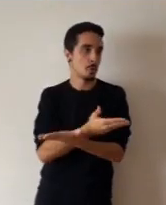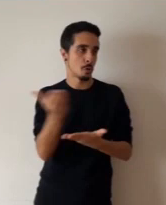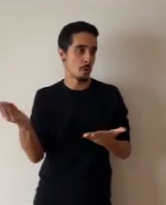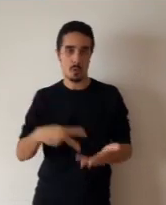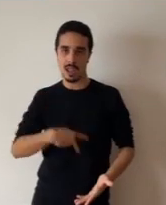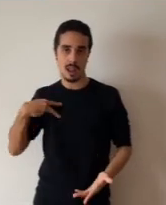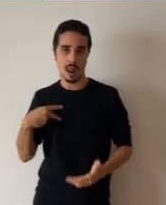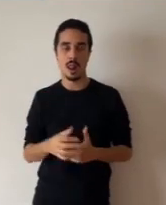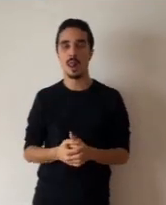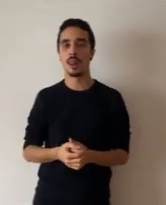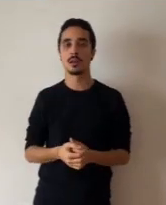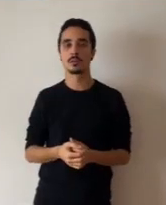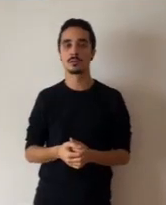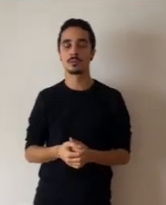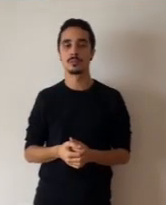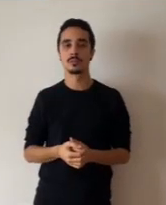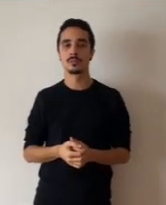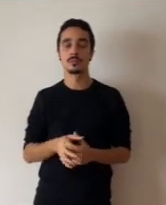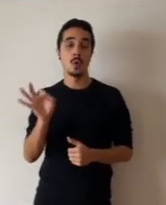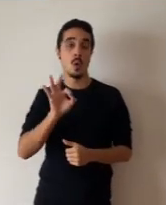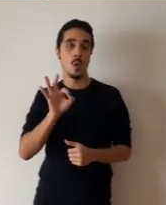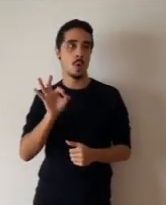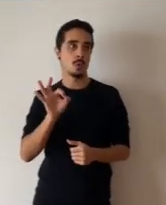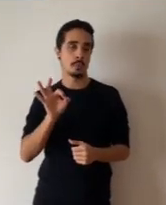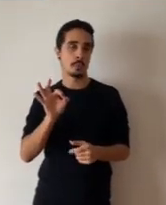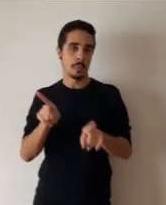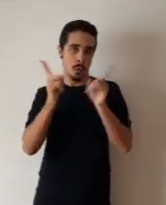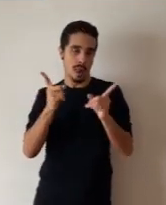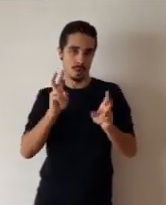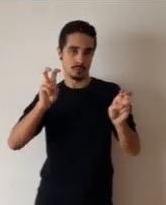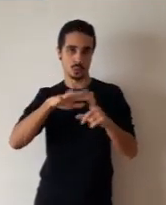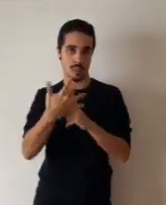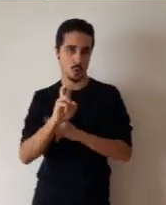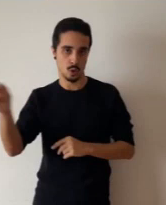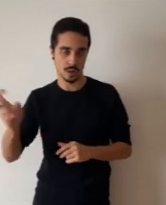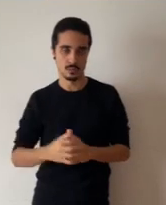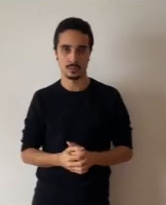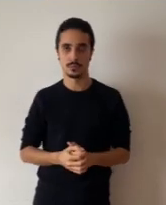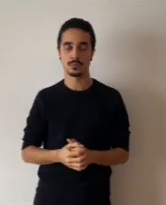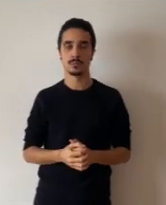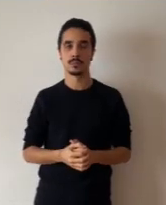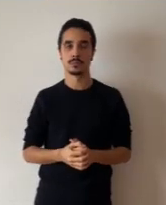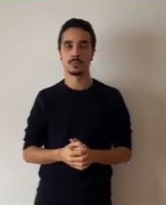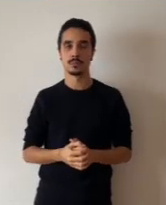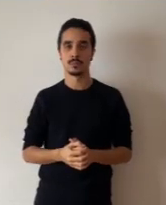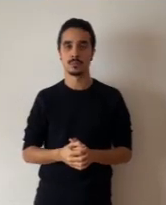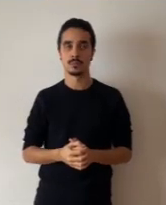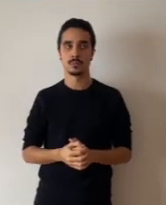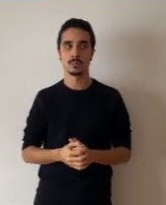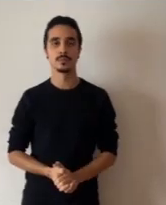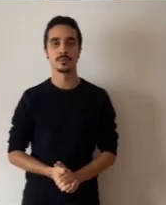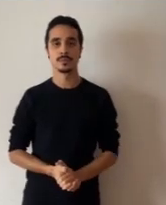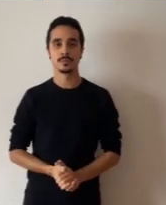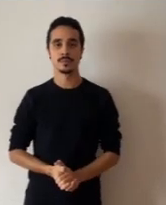con todo o con, bueno, o que son ajenas totalmente a estas